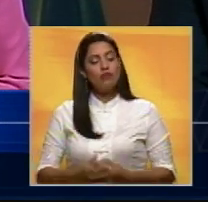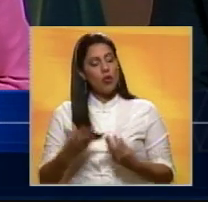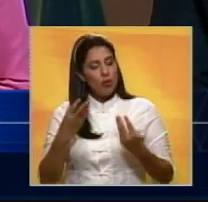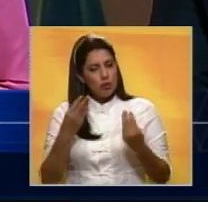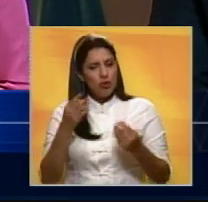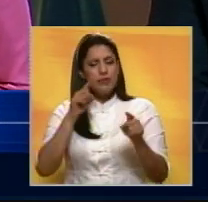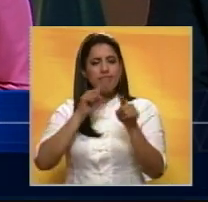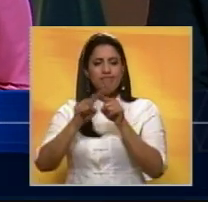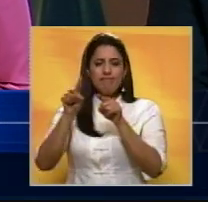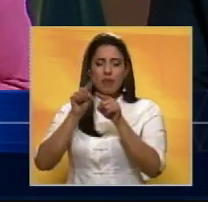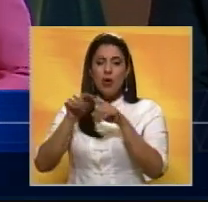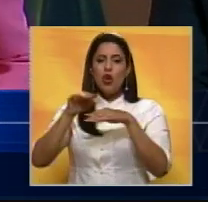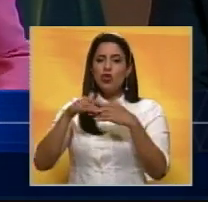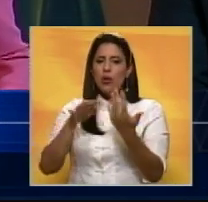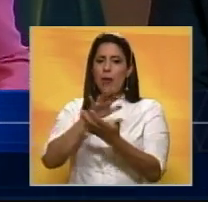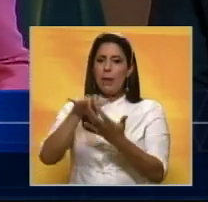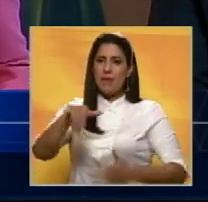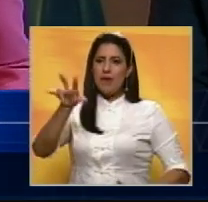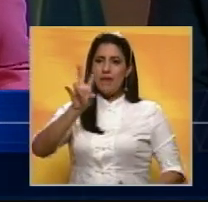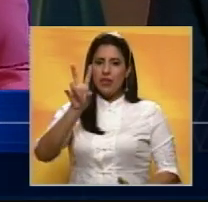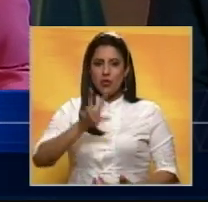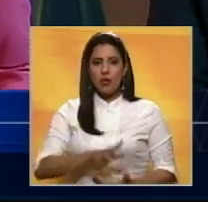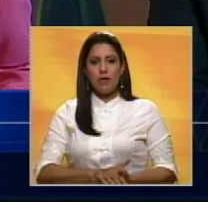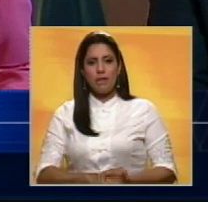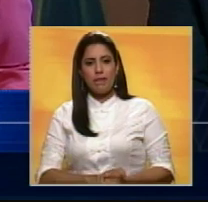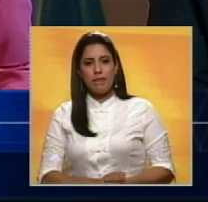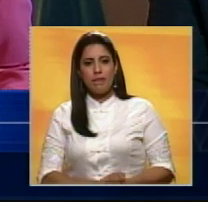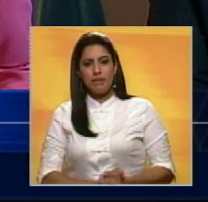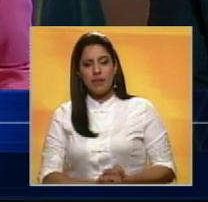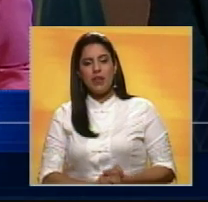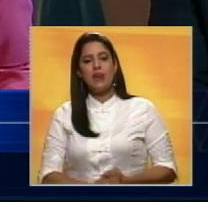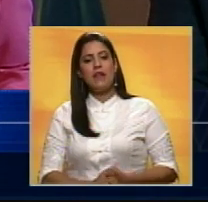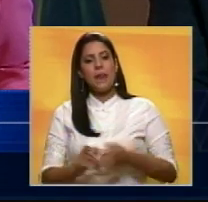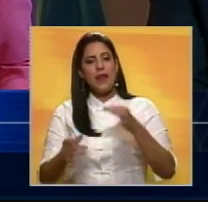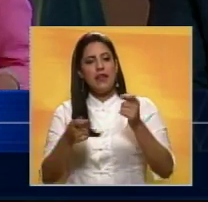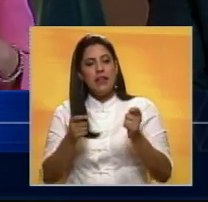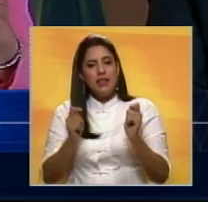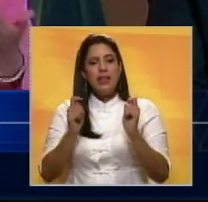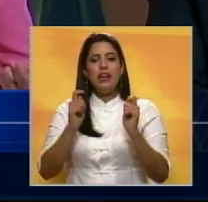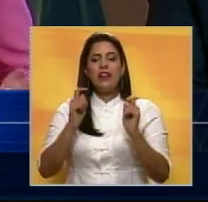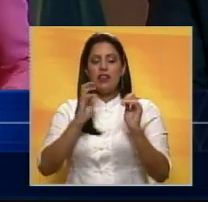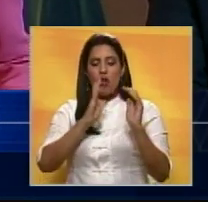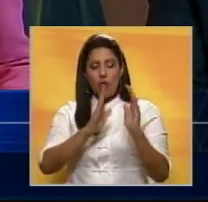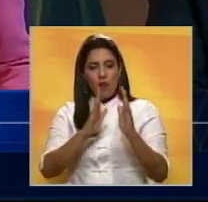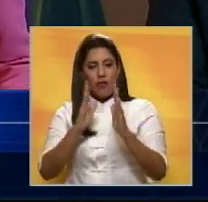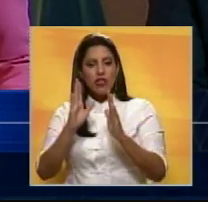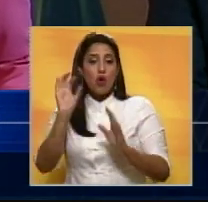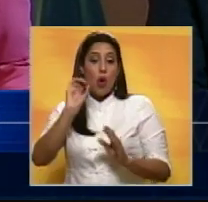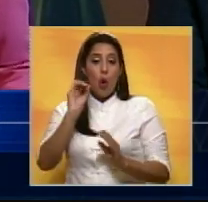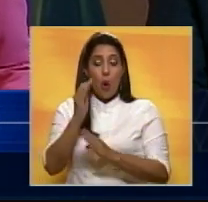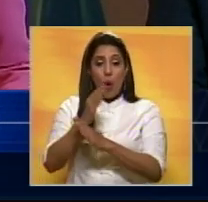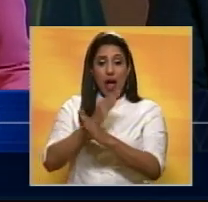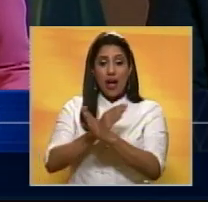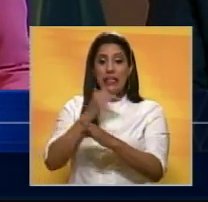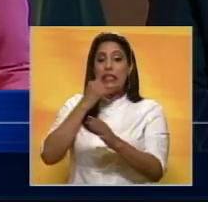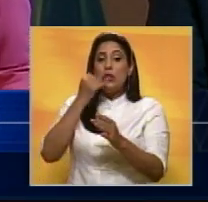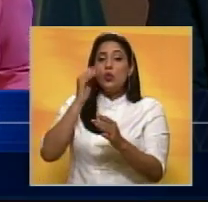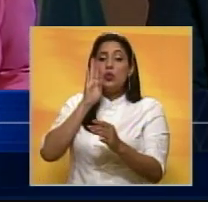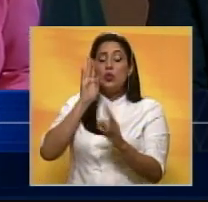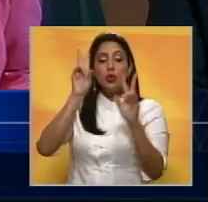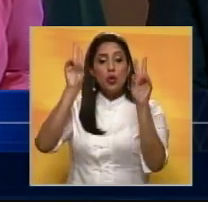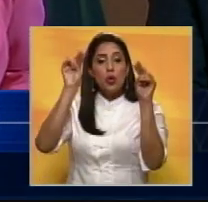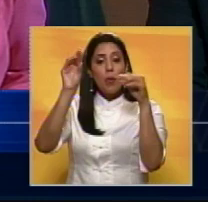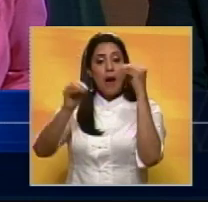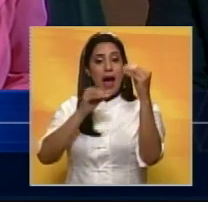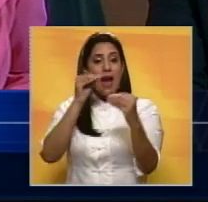Mucho se ha dicho sobre la situación de Venezuela. Se ha tratado de conformar o preconfigurar supuestos